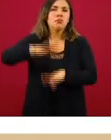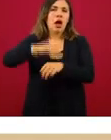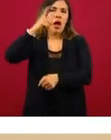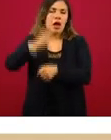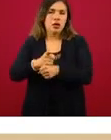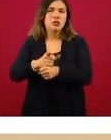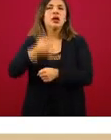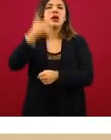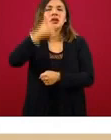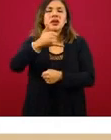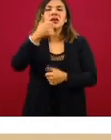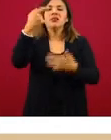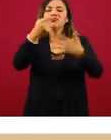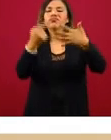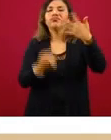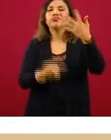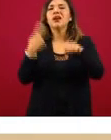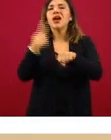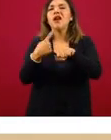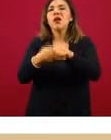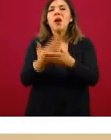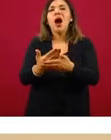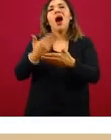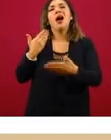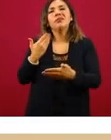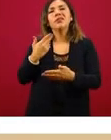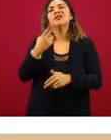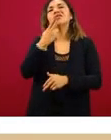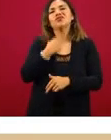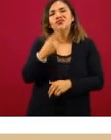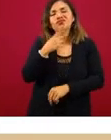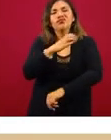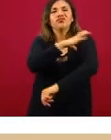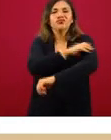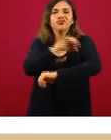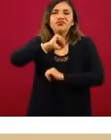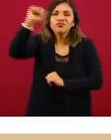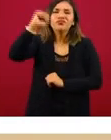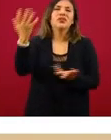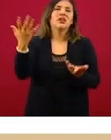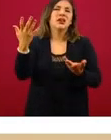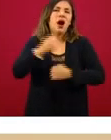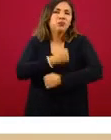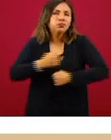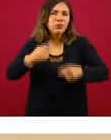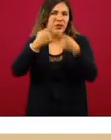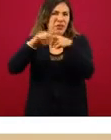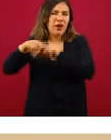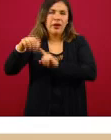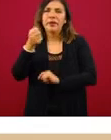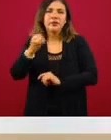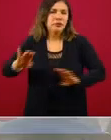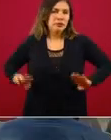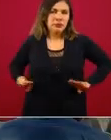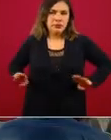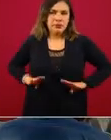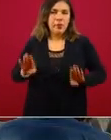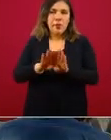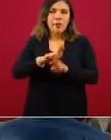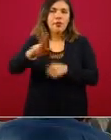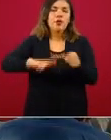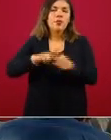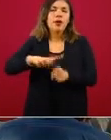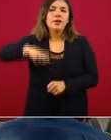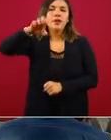estas comorbilidades, de estas enfermedades, sobre todo crónico-degenerativas, que suelen presentarse en los grupos de edad por encima de los